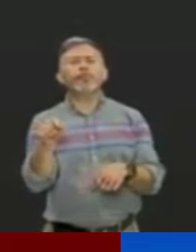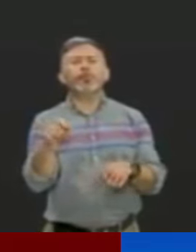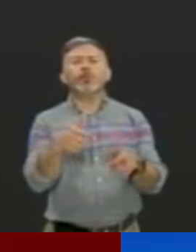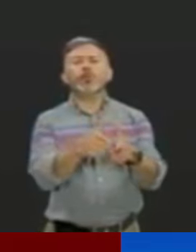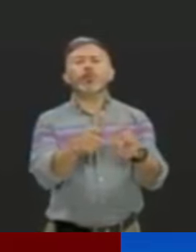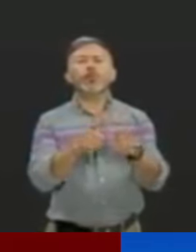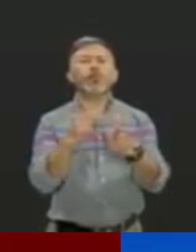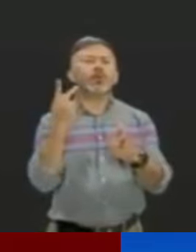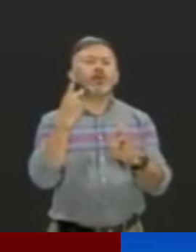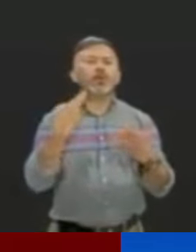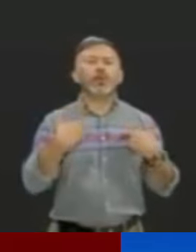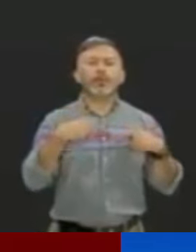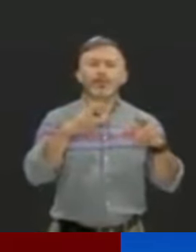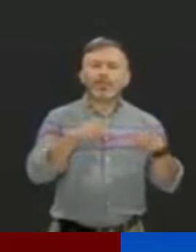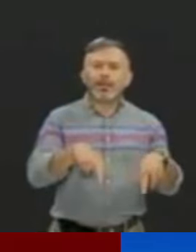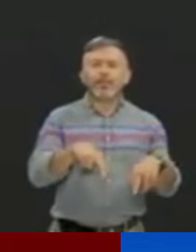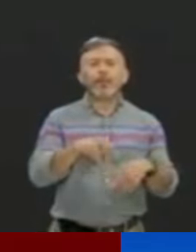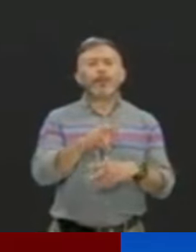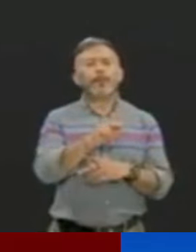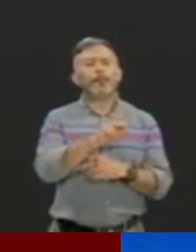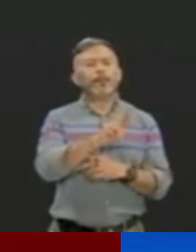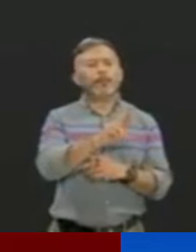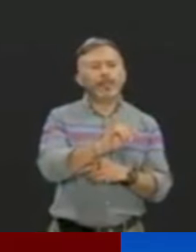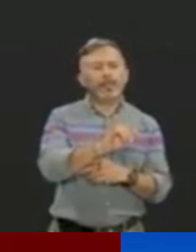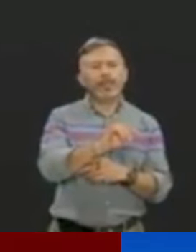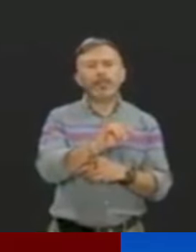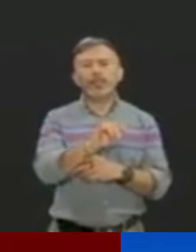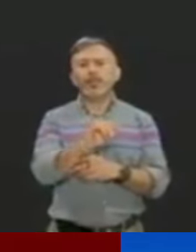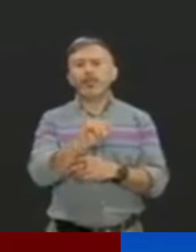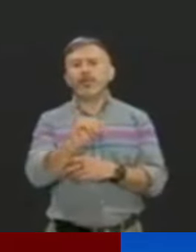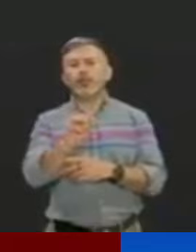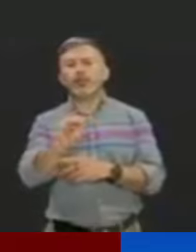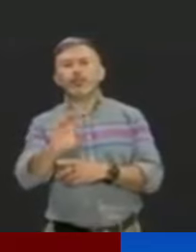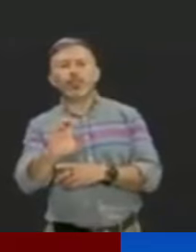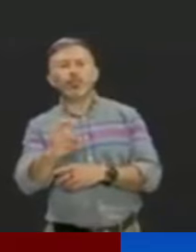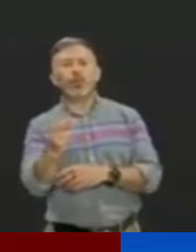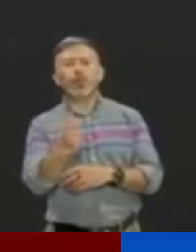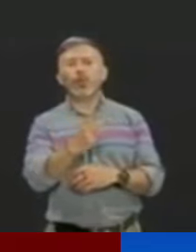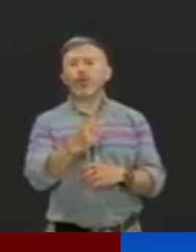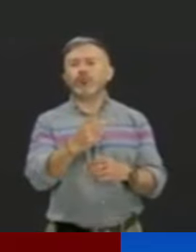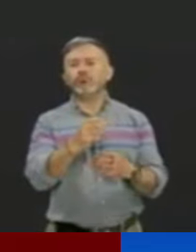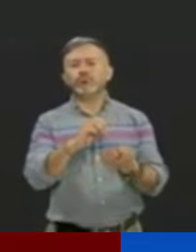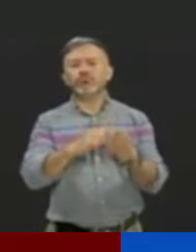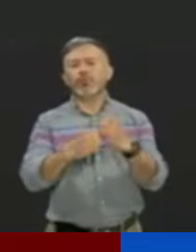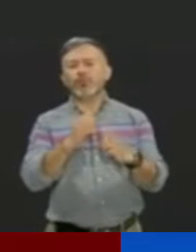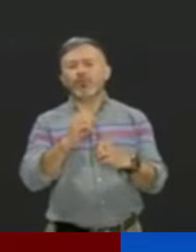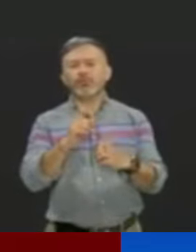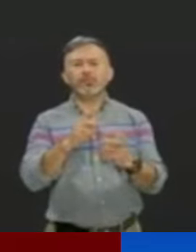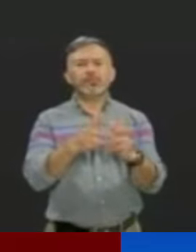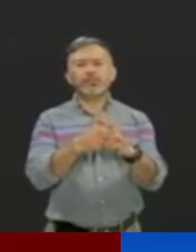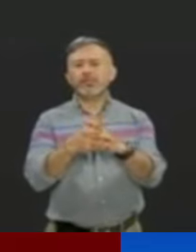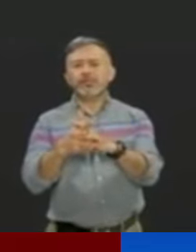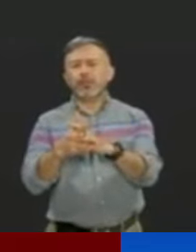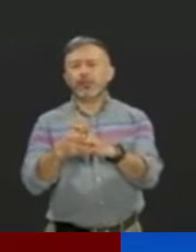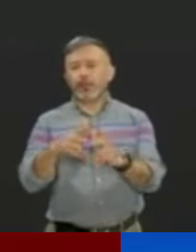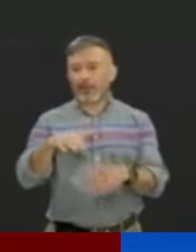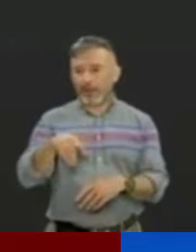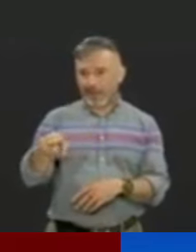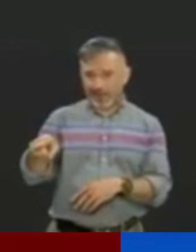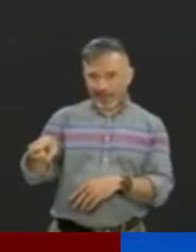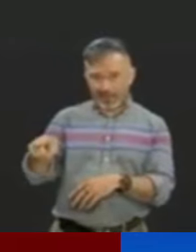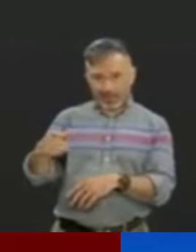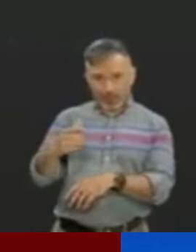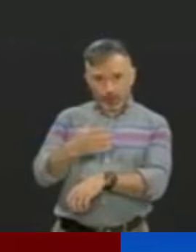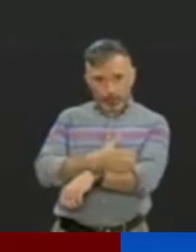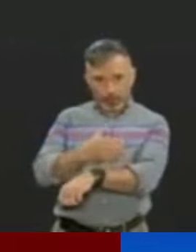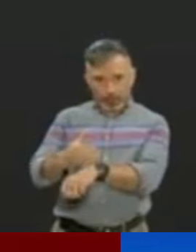del Poder Legislativo del PRI y de Movimiento Ciudadano, pero como ya lo evidenció mi compañero Guillermo Santiago,